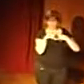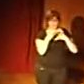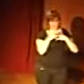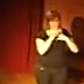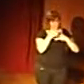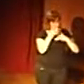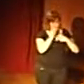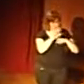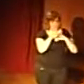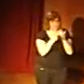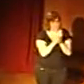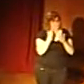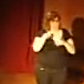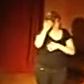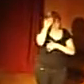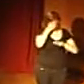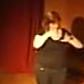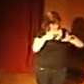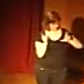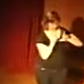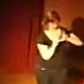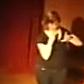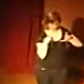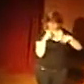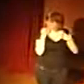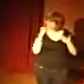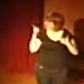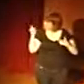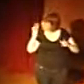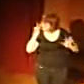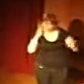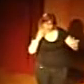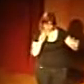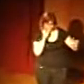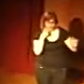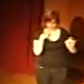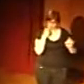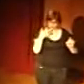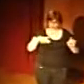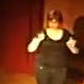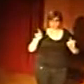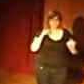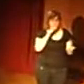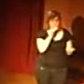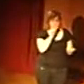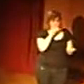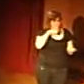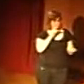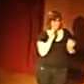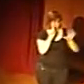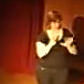dibuja eh al propio Rey tienen ustedes aquí yo no lo pero yo se lo marco a Fernando vi